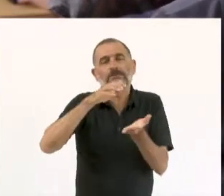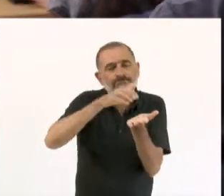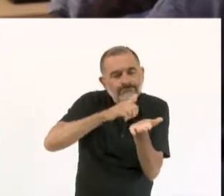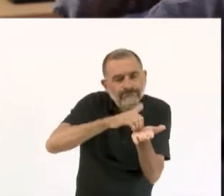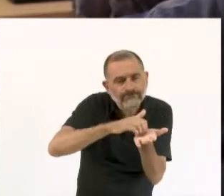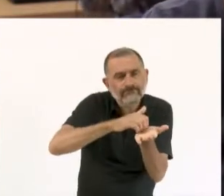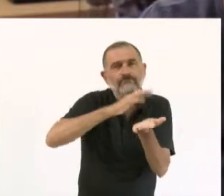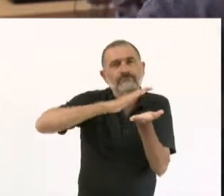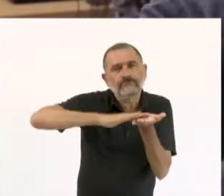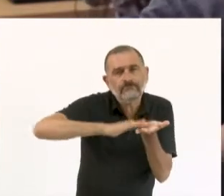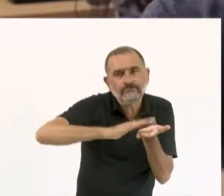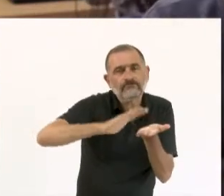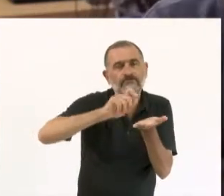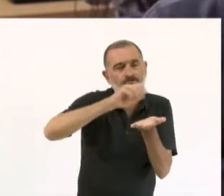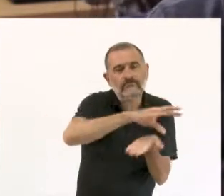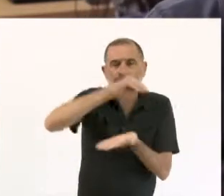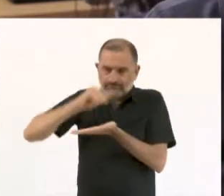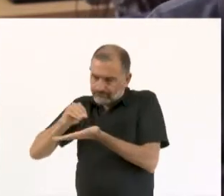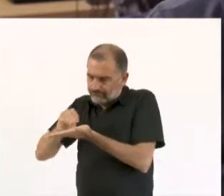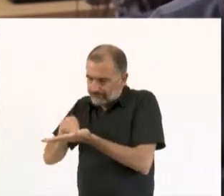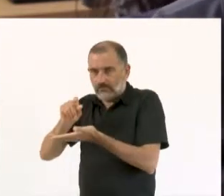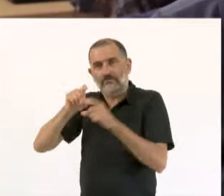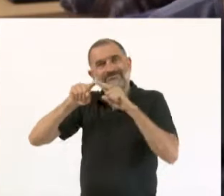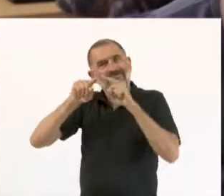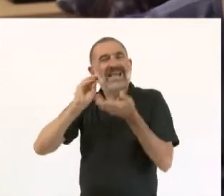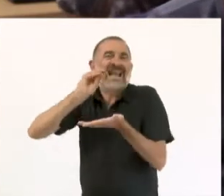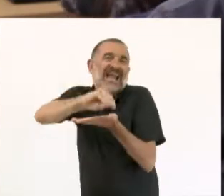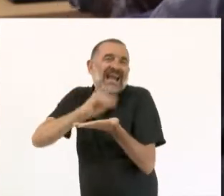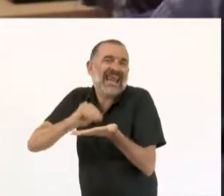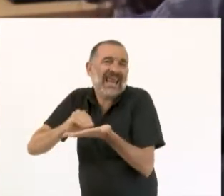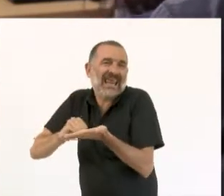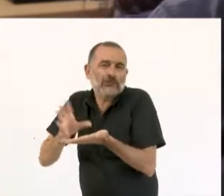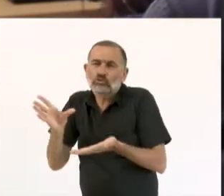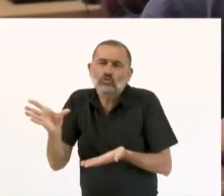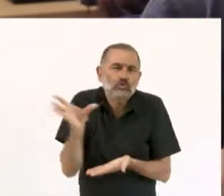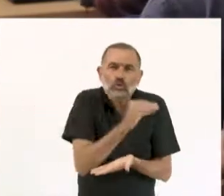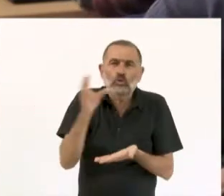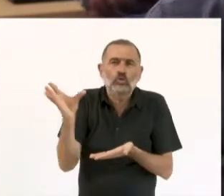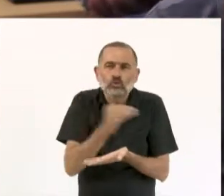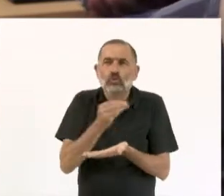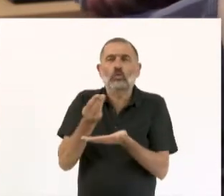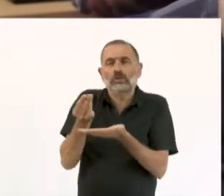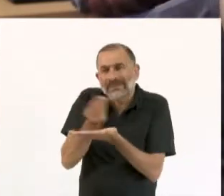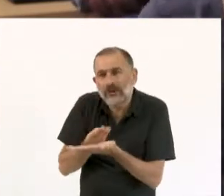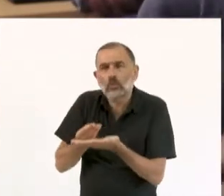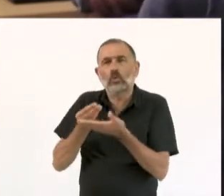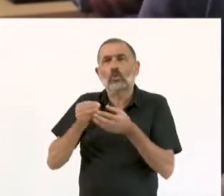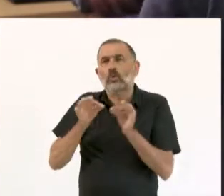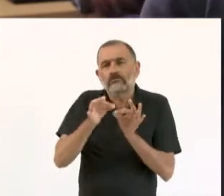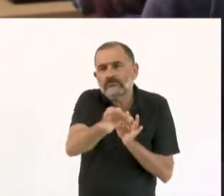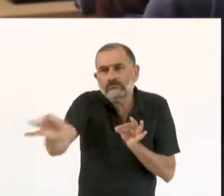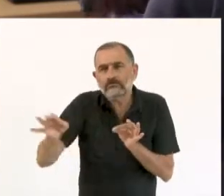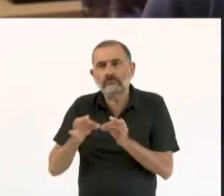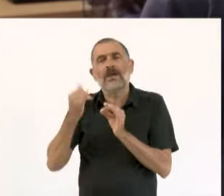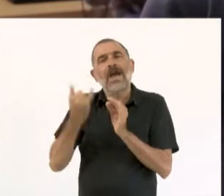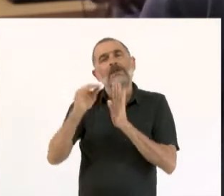registro fotográfico, se anota todo en planilla, se hacen dibujos, entonces bueno, queda todo muy documentado. Si